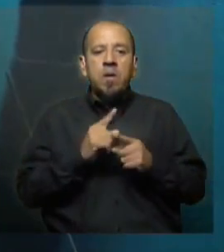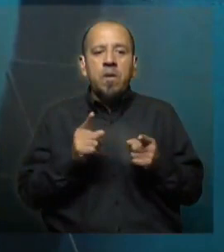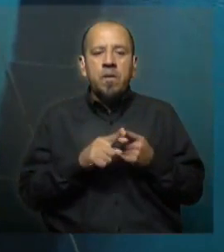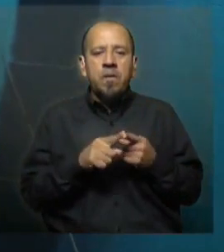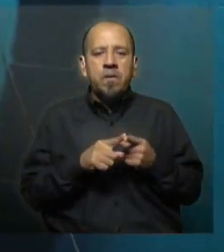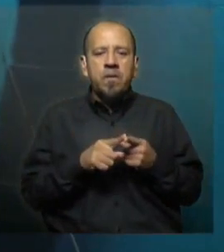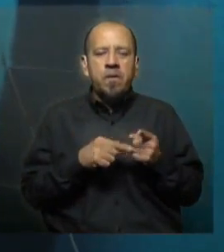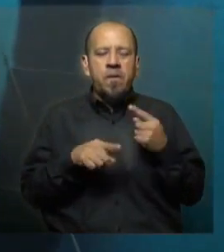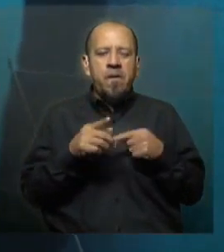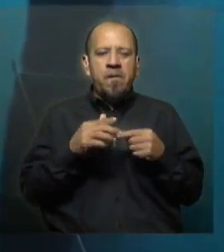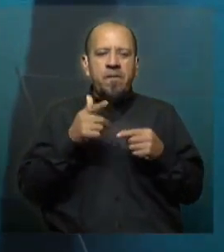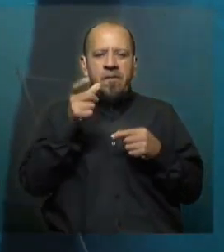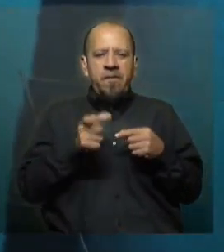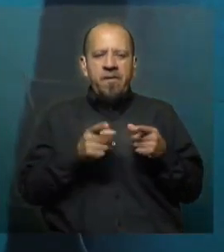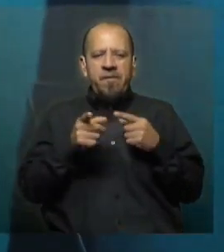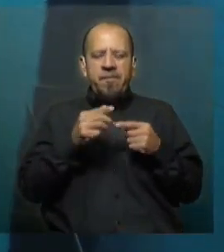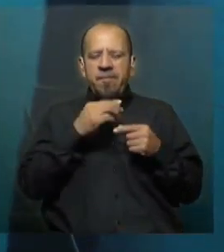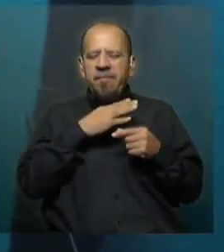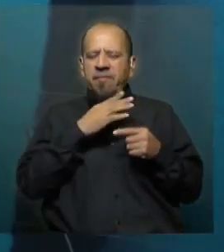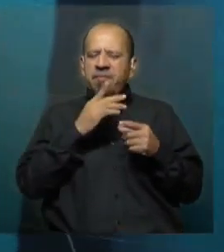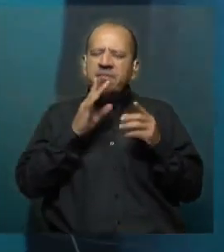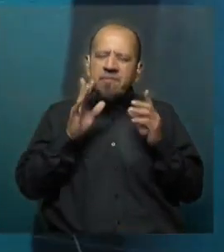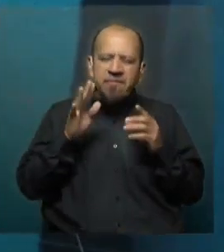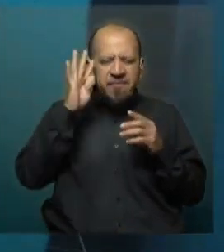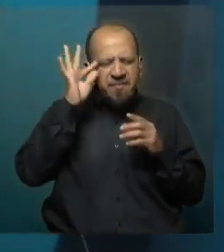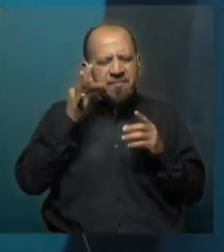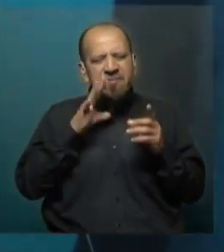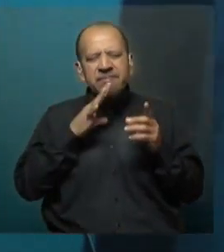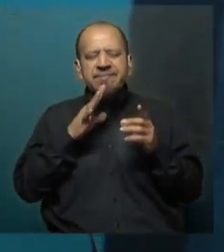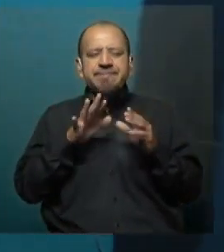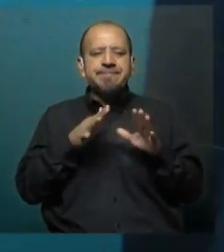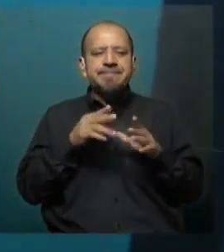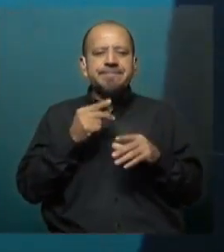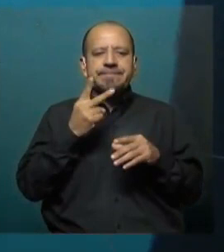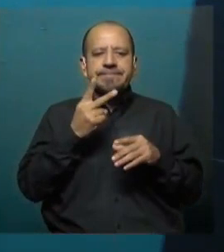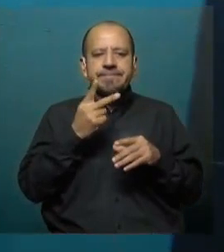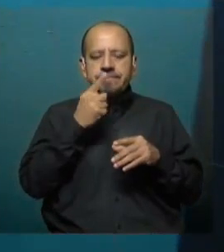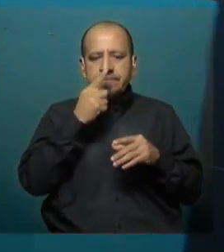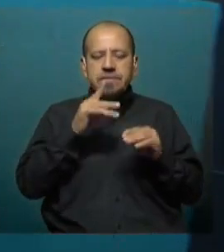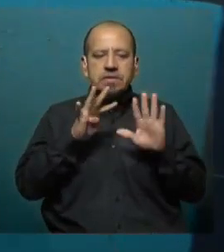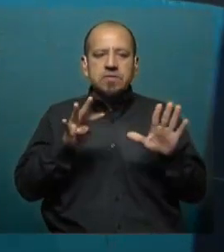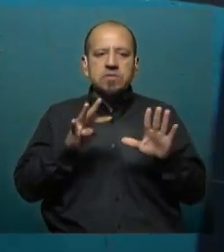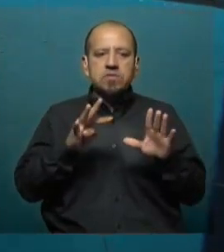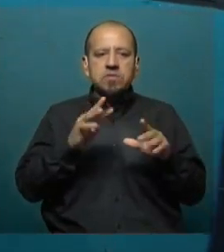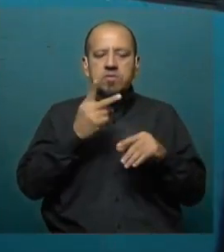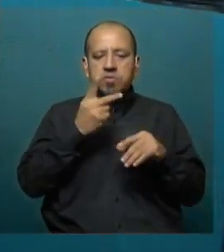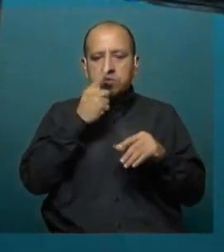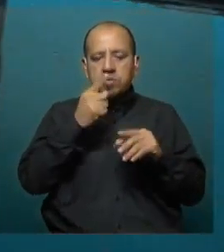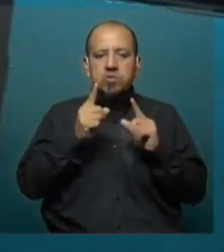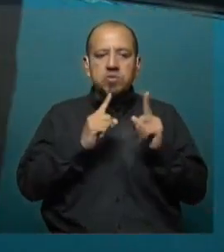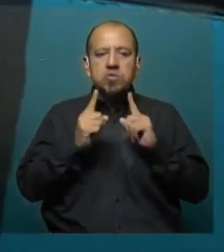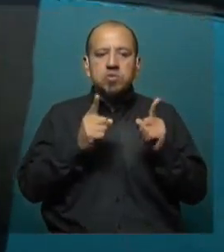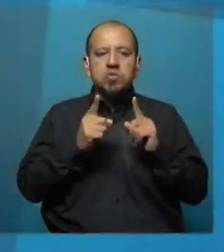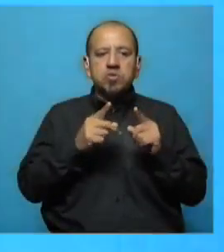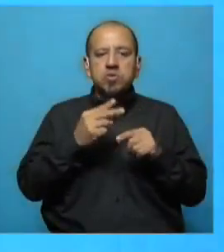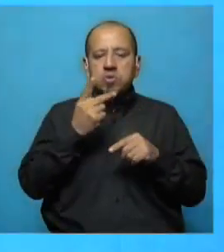sobre todo de ser un tipo público No creo que al principio no sé 2009 no un poquito más 2011 2012 tuve algún problema